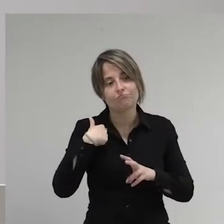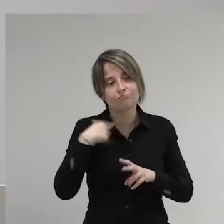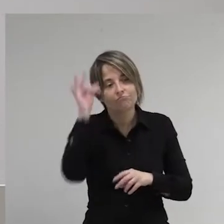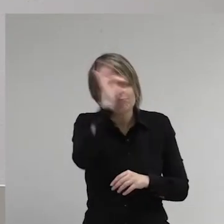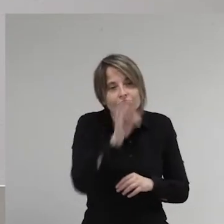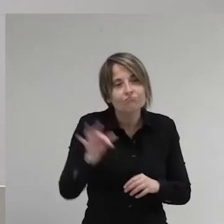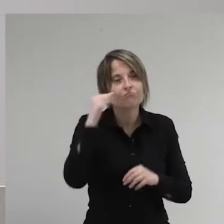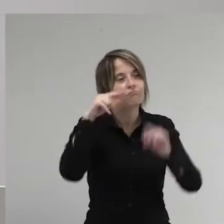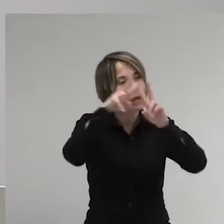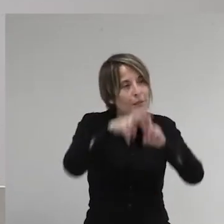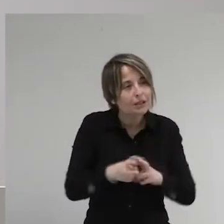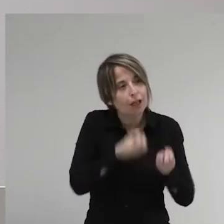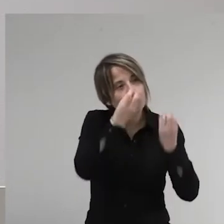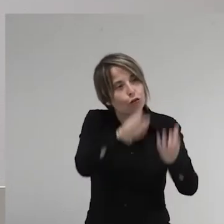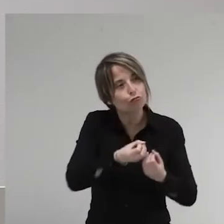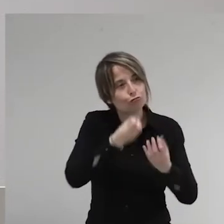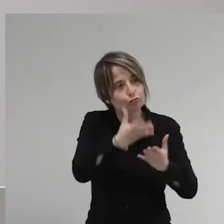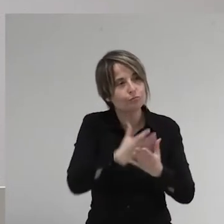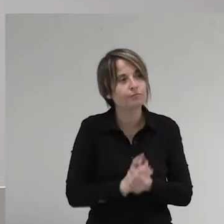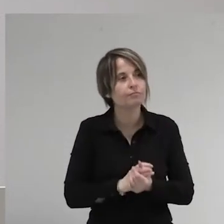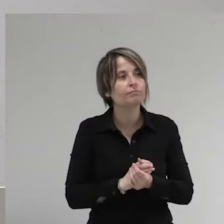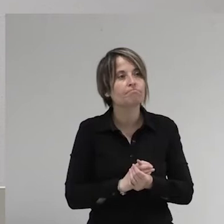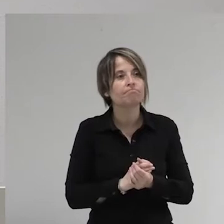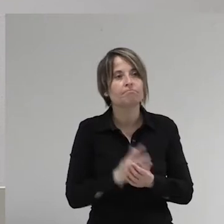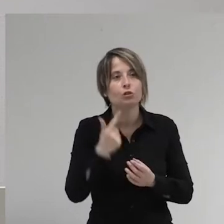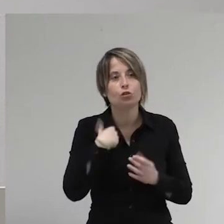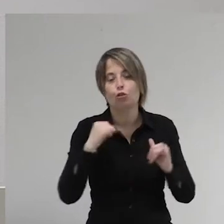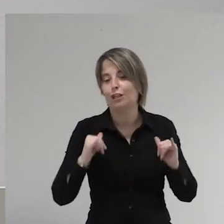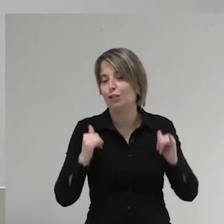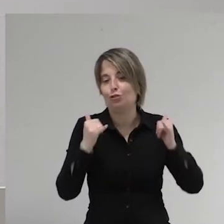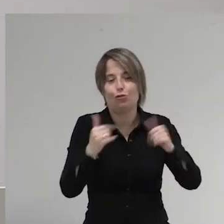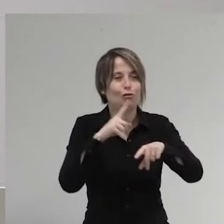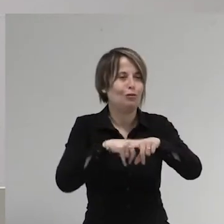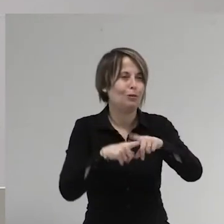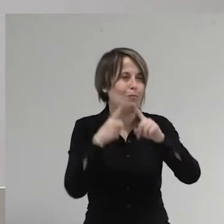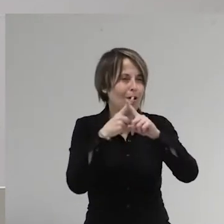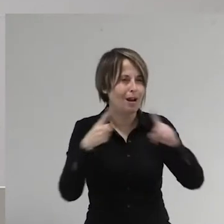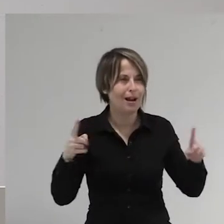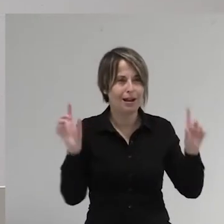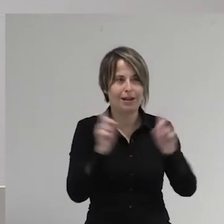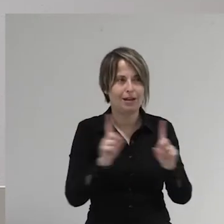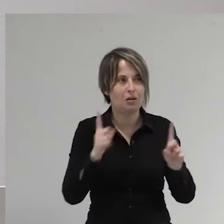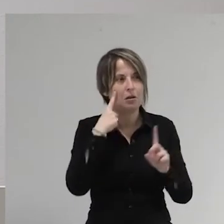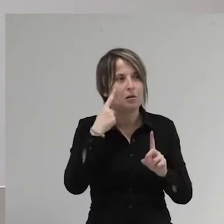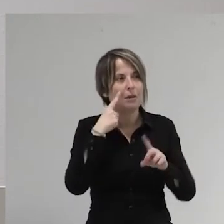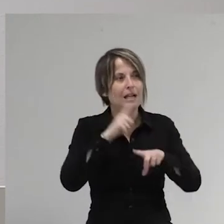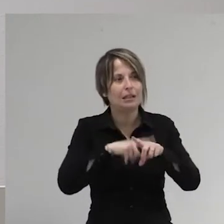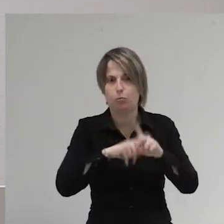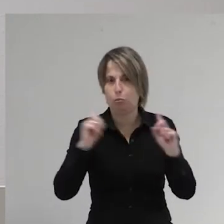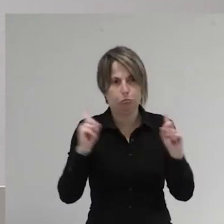con la investigación. Y nada, no voy a hacer una introducción mucho más larga para no alargarme